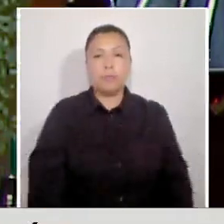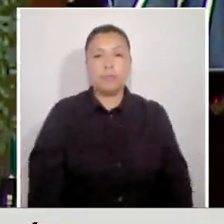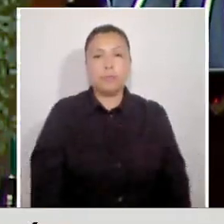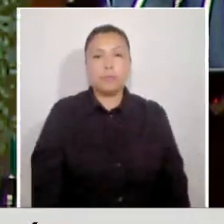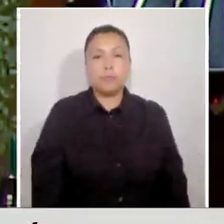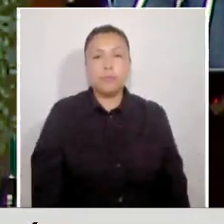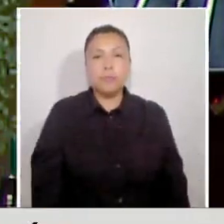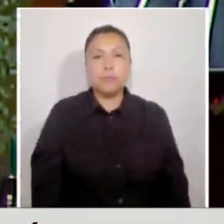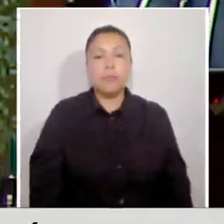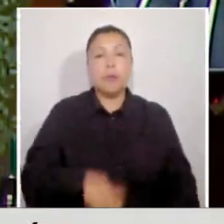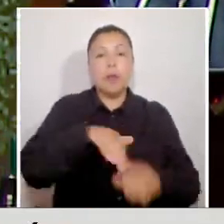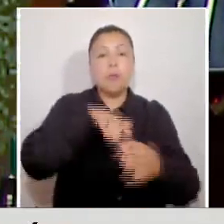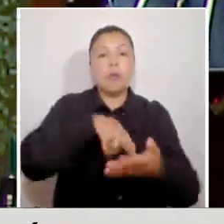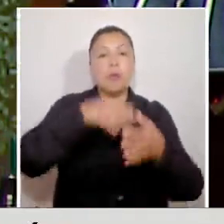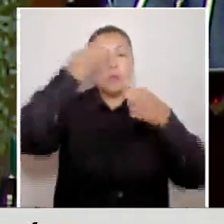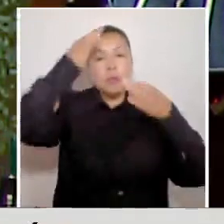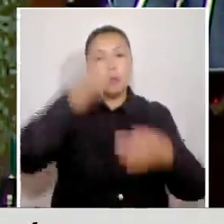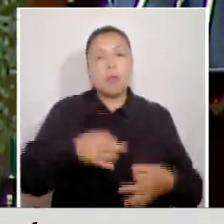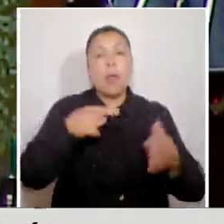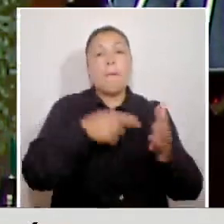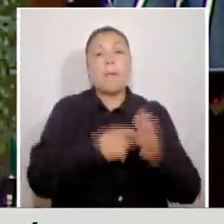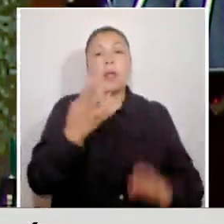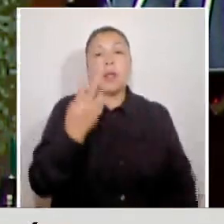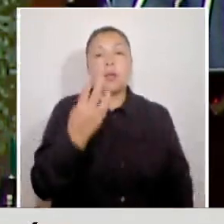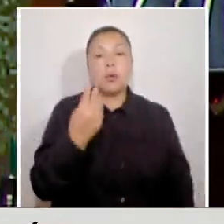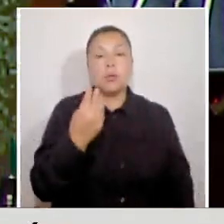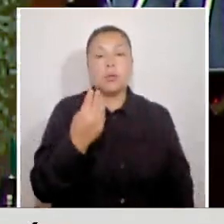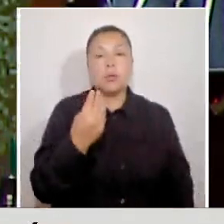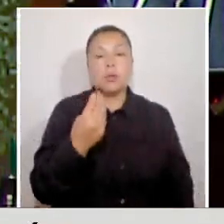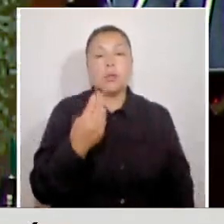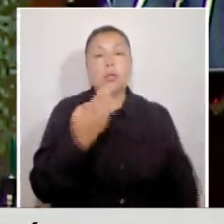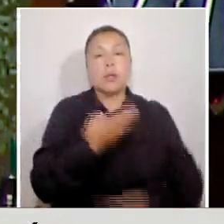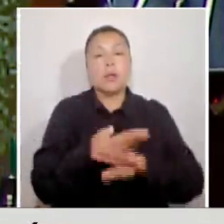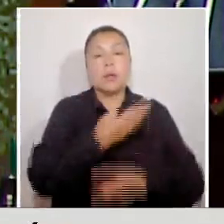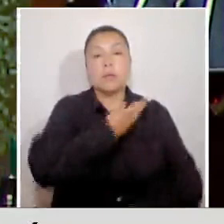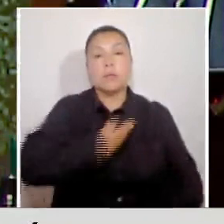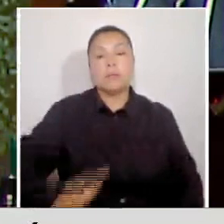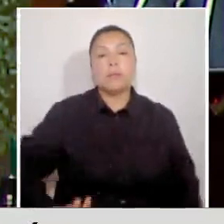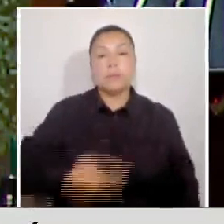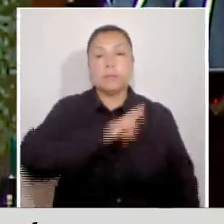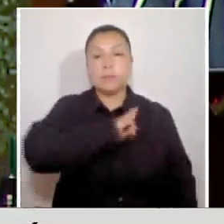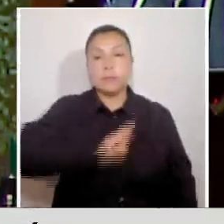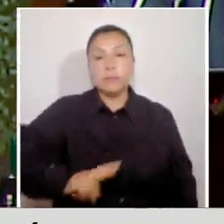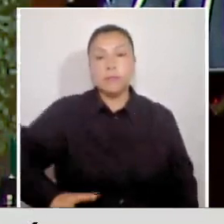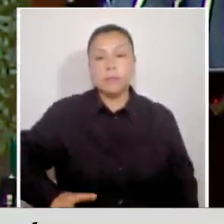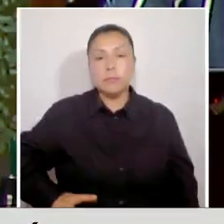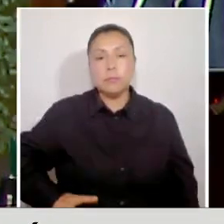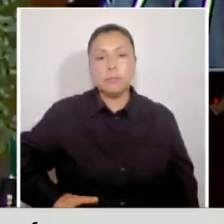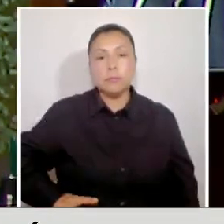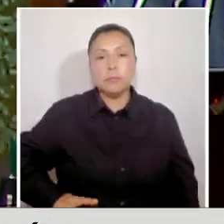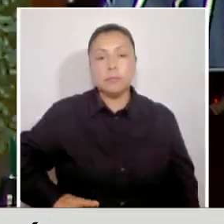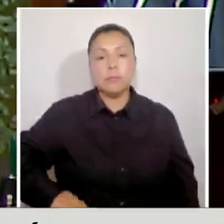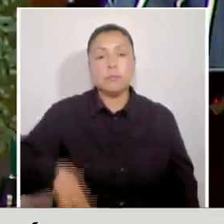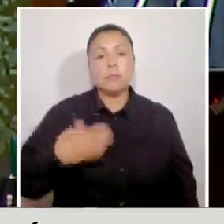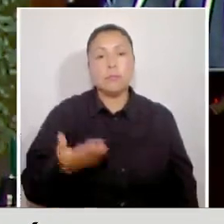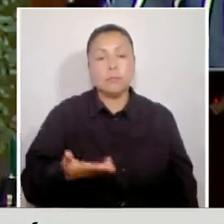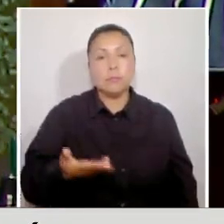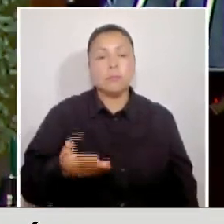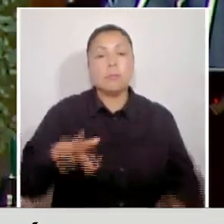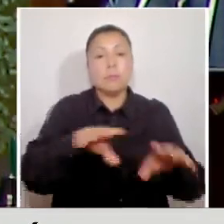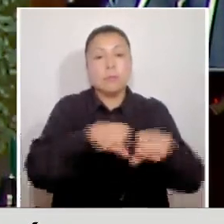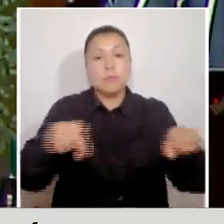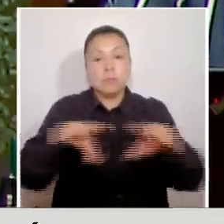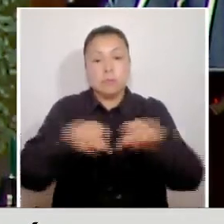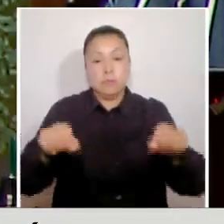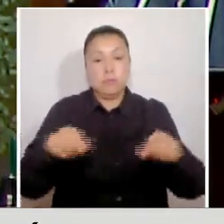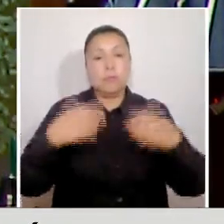en votación la resolución número 104 que solicita a su excelencia el presidente de la república que en virtud de los compromisos adquiridos por el